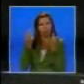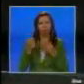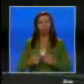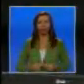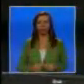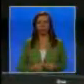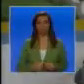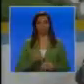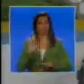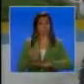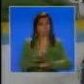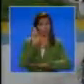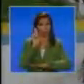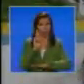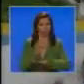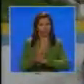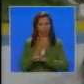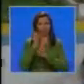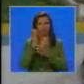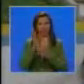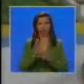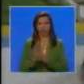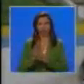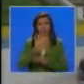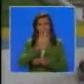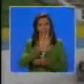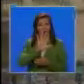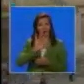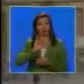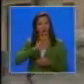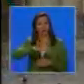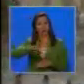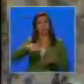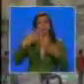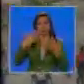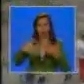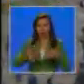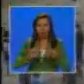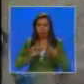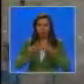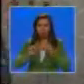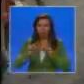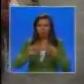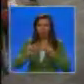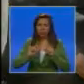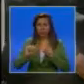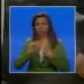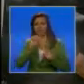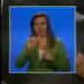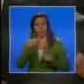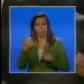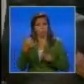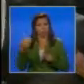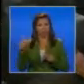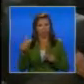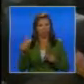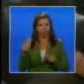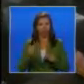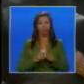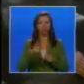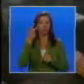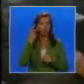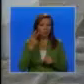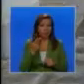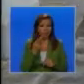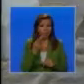el rector, hasta el momento 58 de los 68 estudiantes investigados ya han pasado por audiencias. Paralelamente a esto, los padres